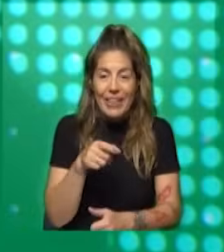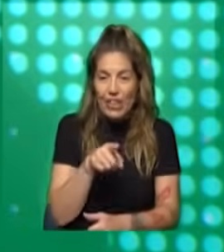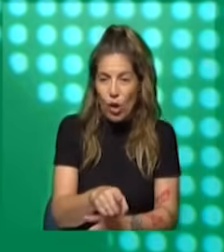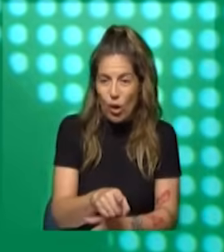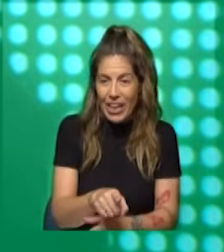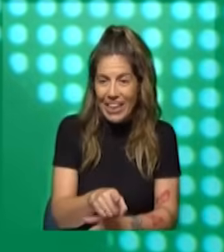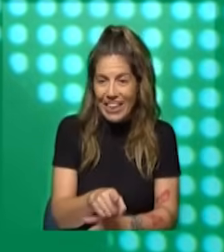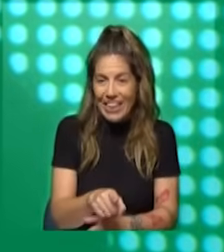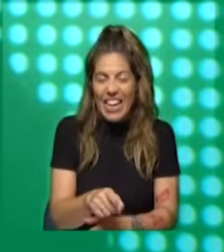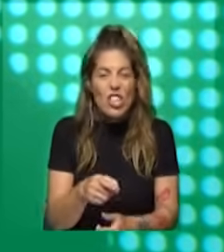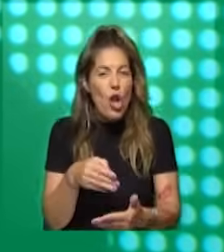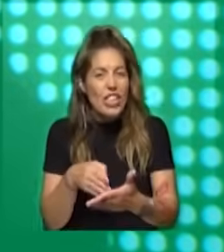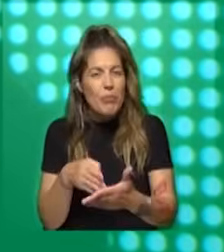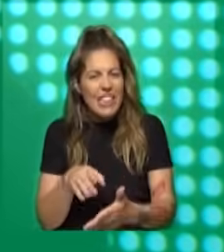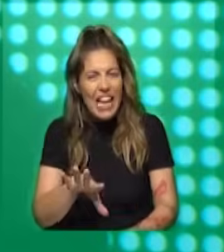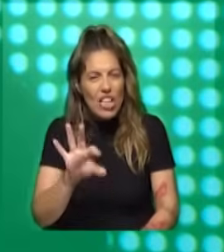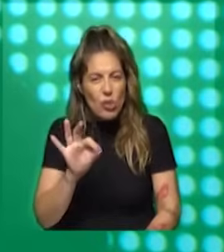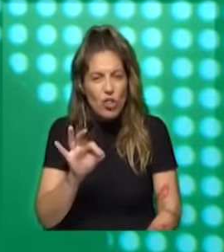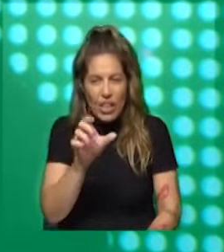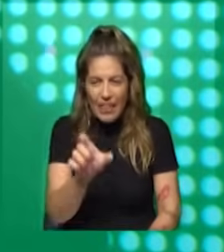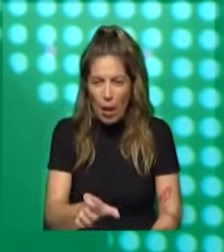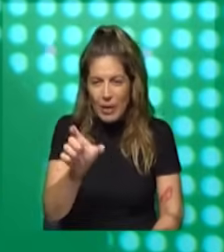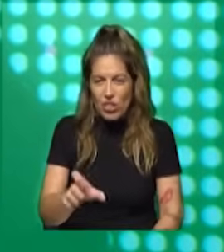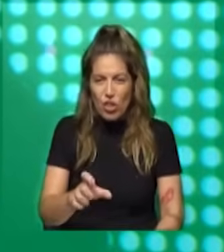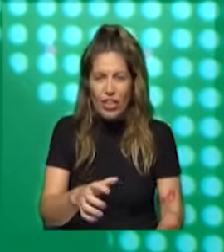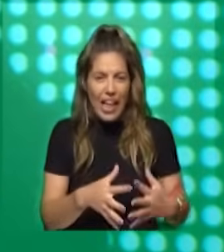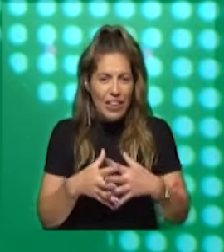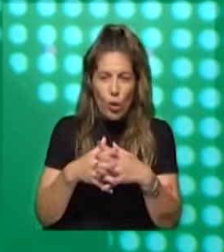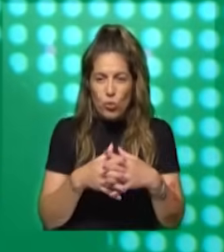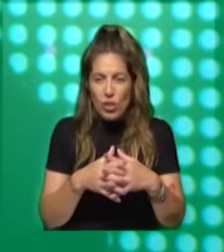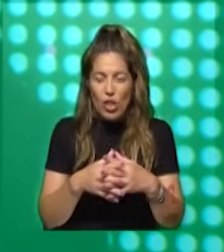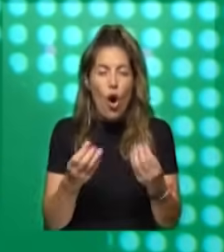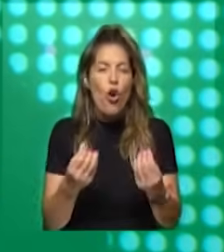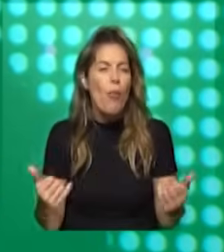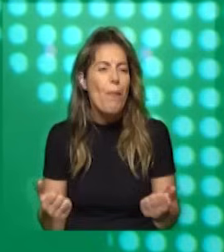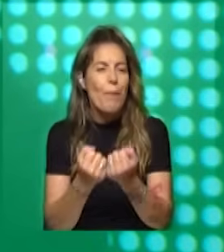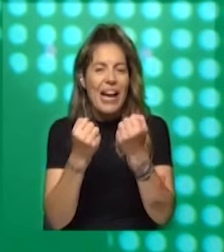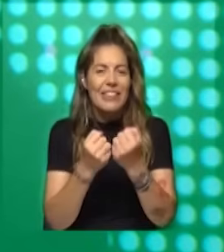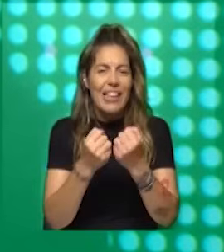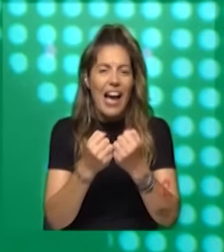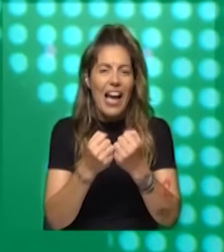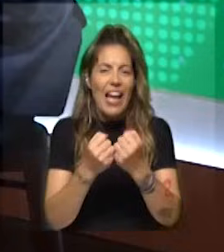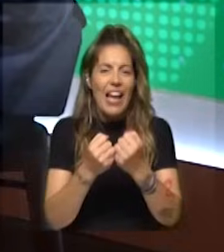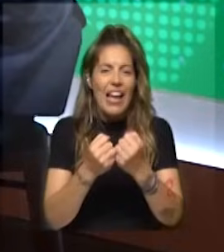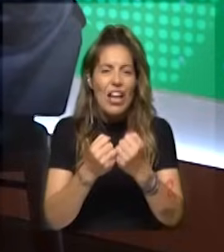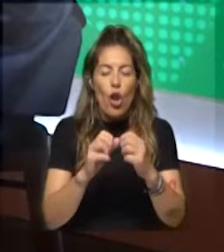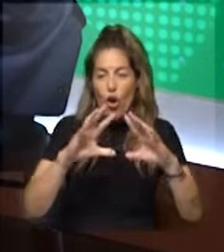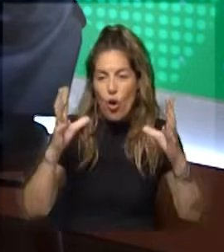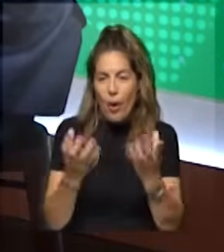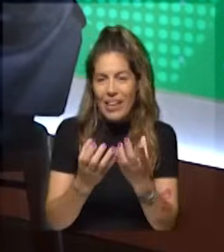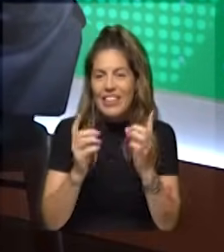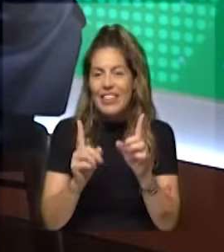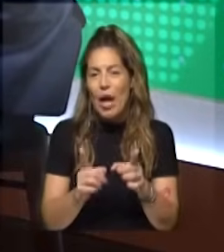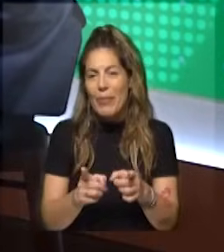las opciones de los estadounidenses? Es decir, ¿cómo impacta, por un lado, la agenda global y cómo impacta esta realidad de los propios